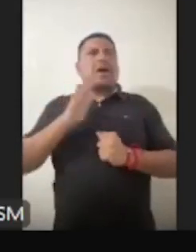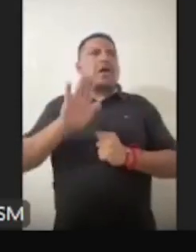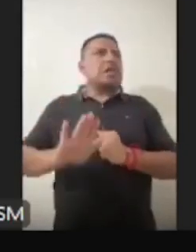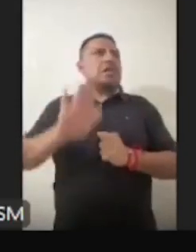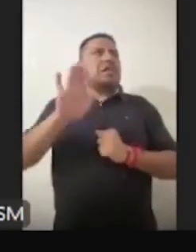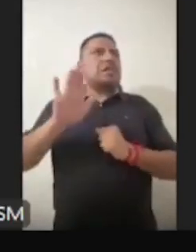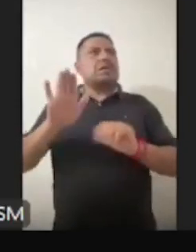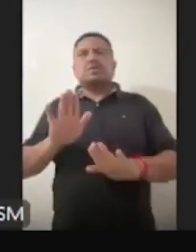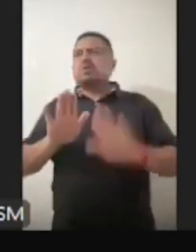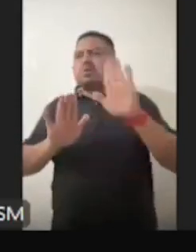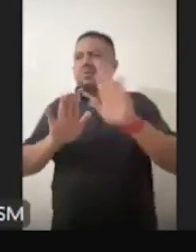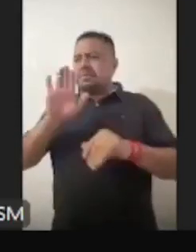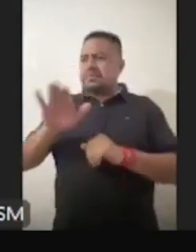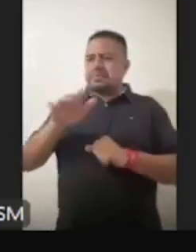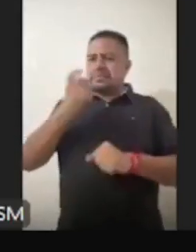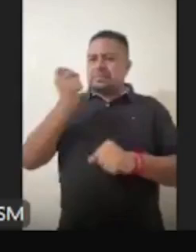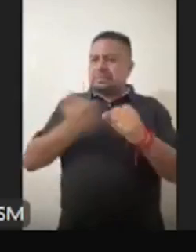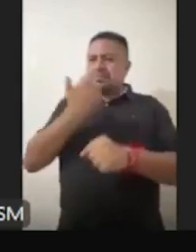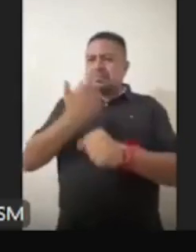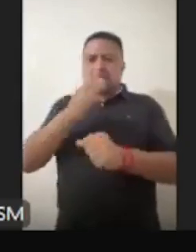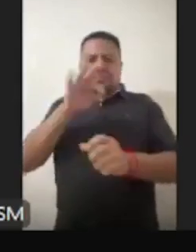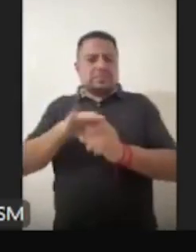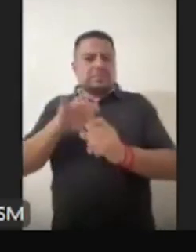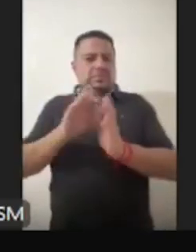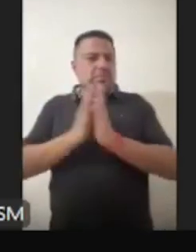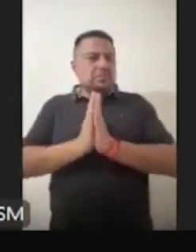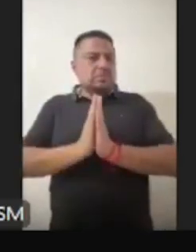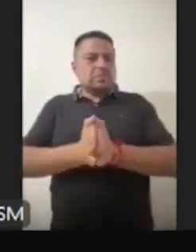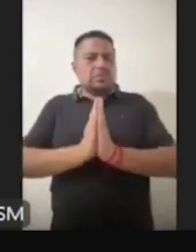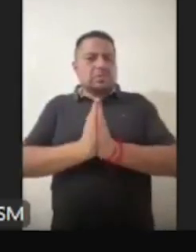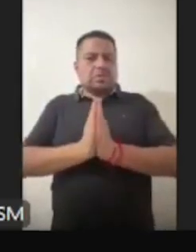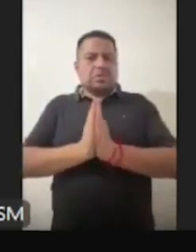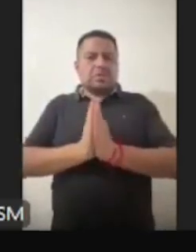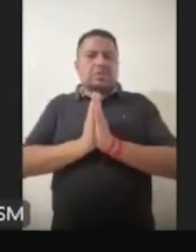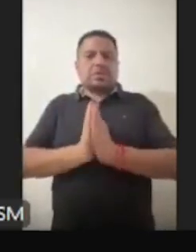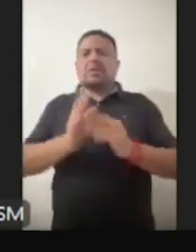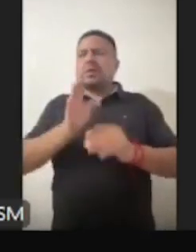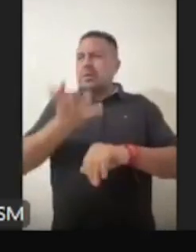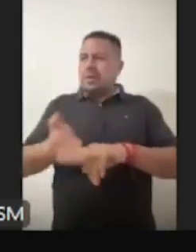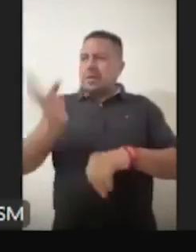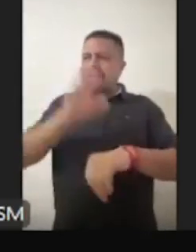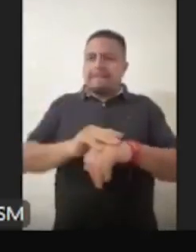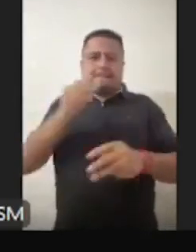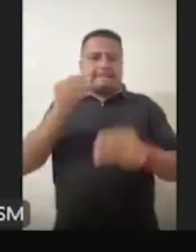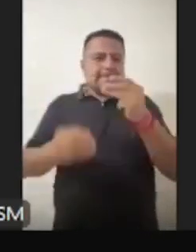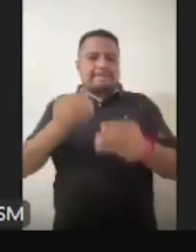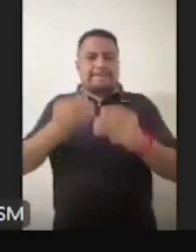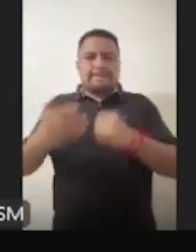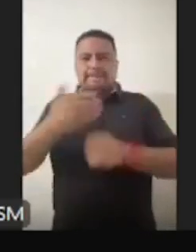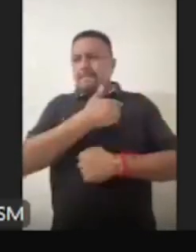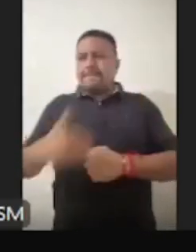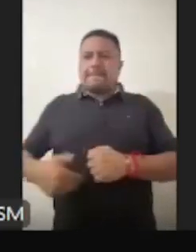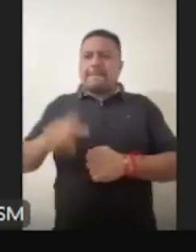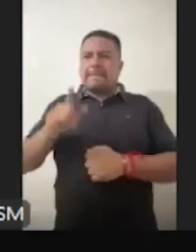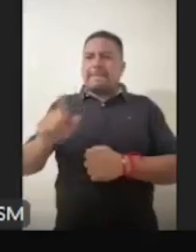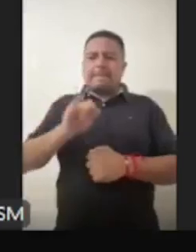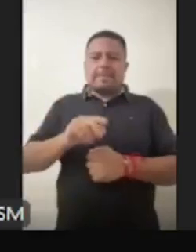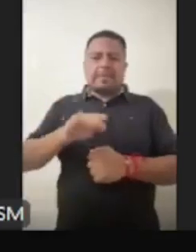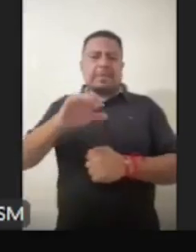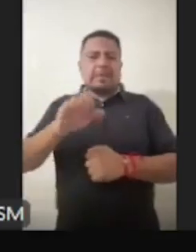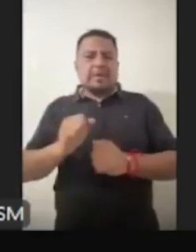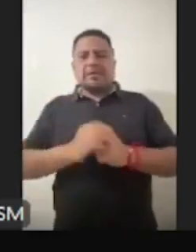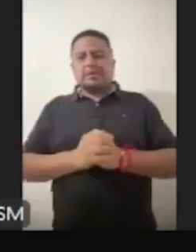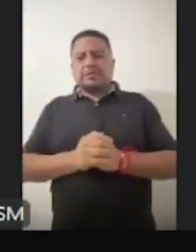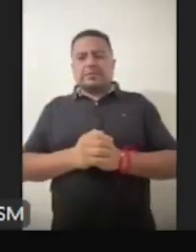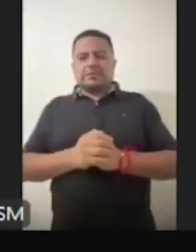al respecto, secretario, tome la votación, por favor. Con su autorización, magistrada presidenta, magistrado ponente, José Luis Betancur Salgado.